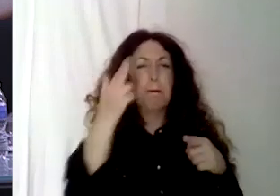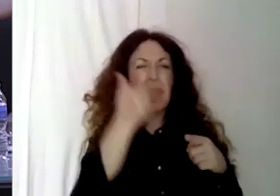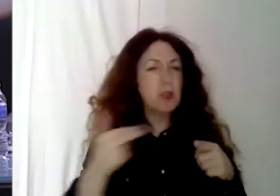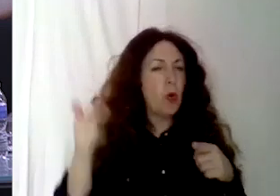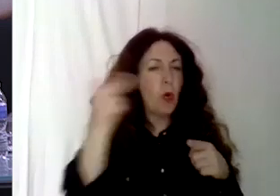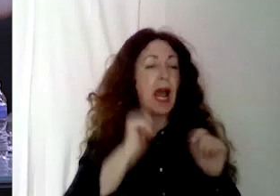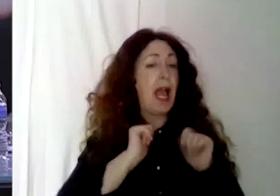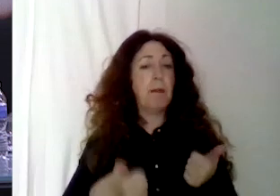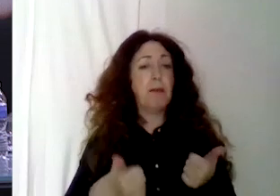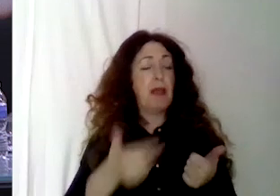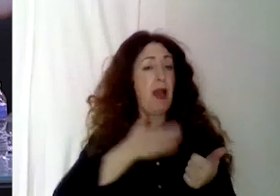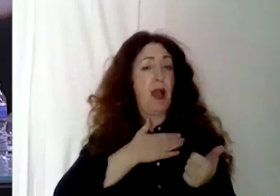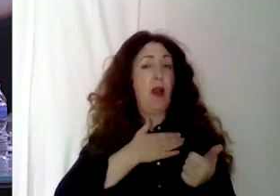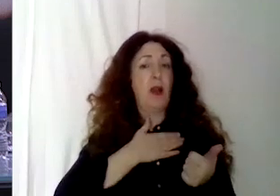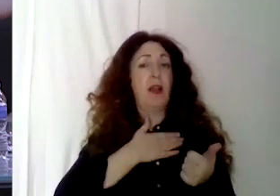él y acaba con él.